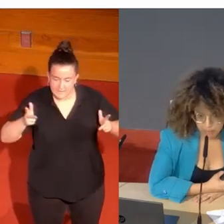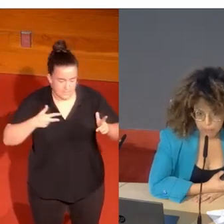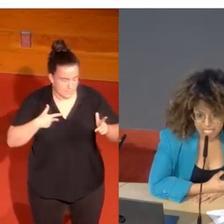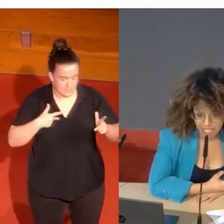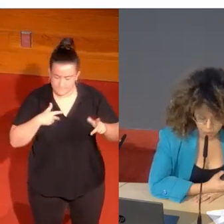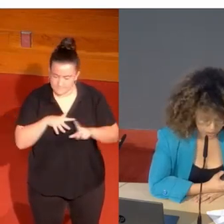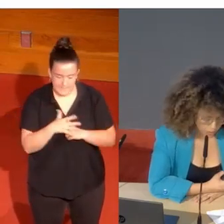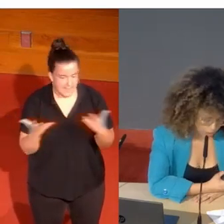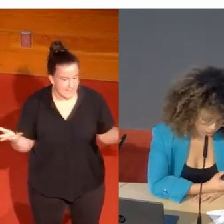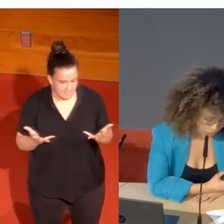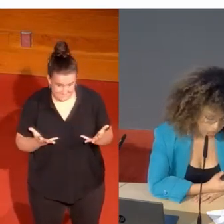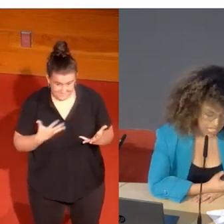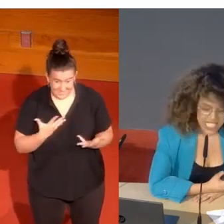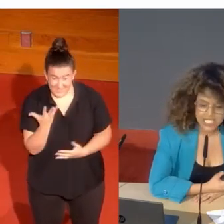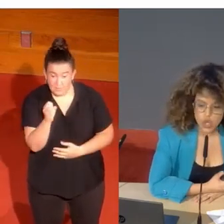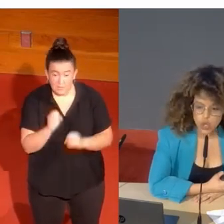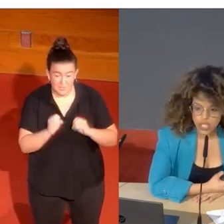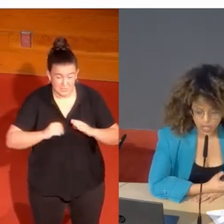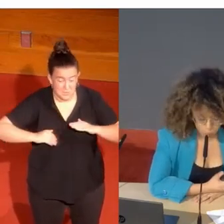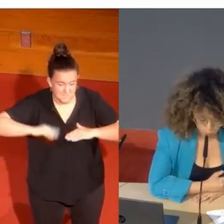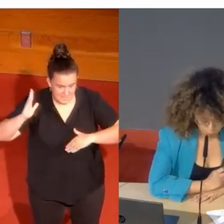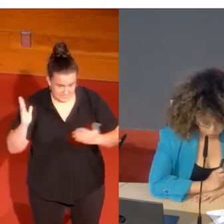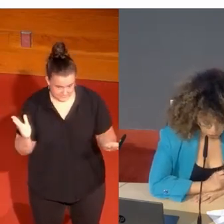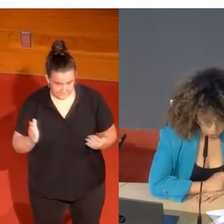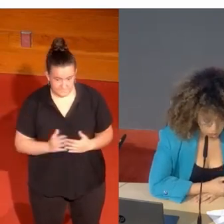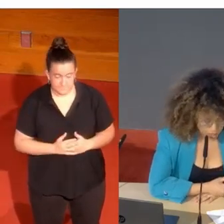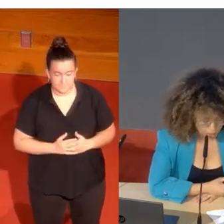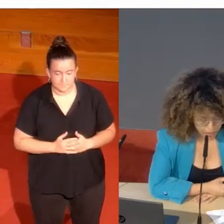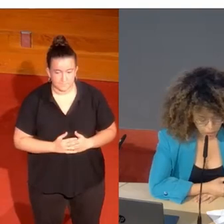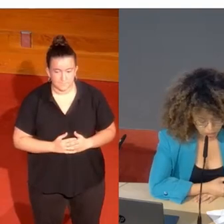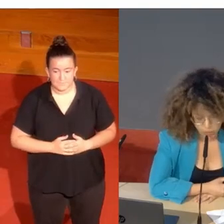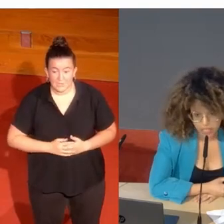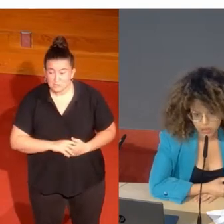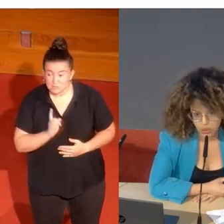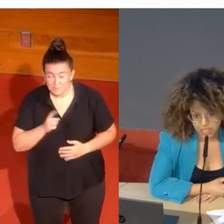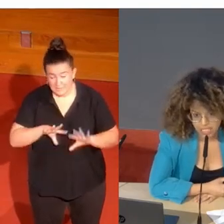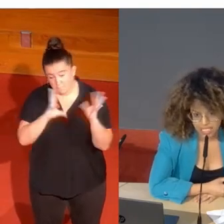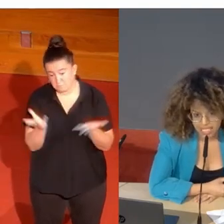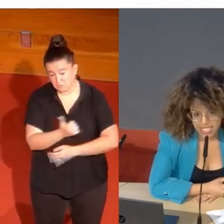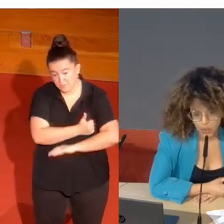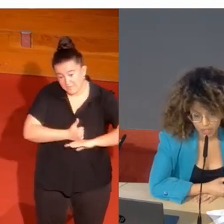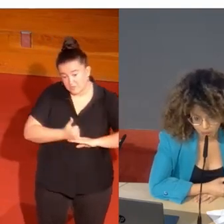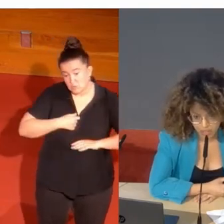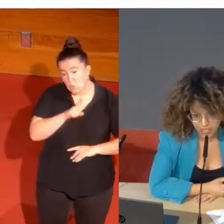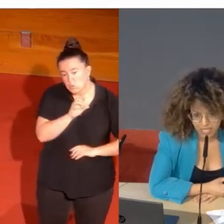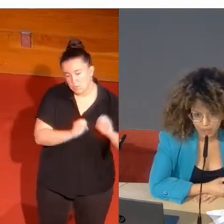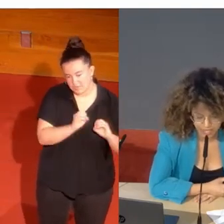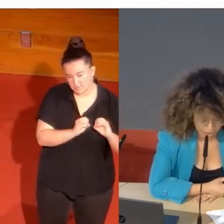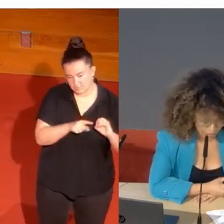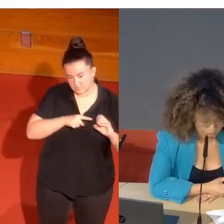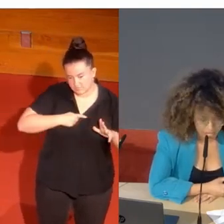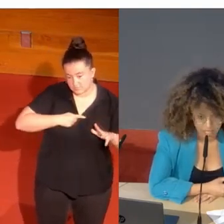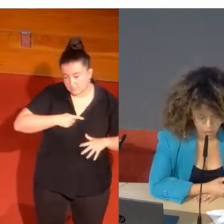muy grave más del 50% Y solo el 1% vive en una zona donde la situación